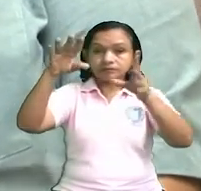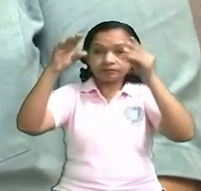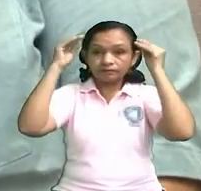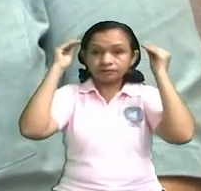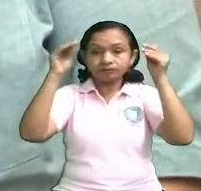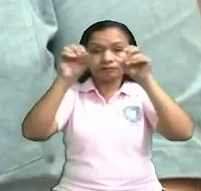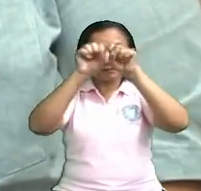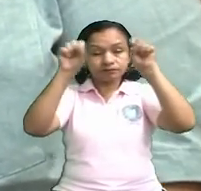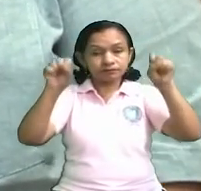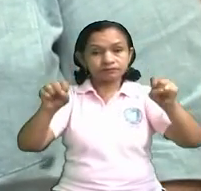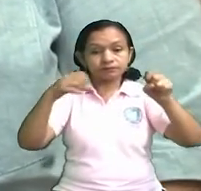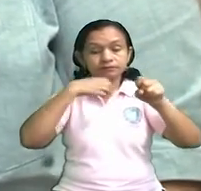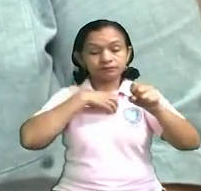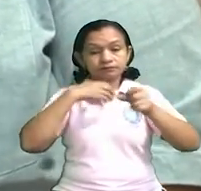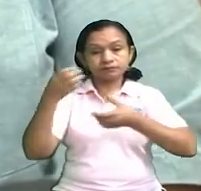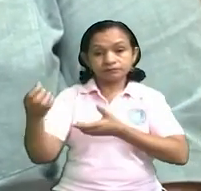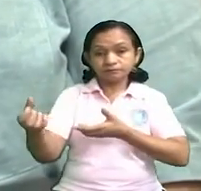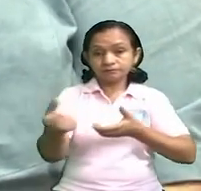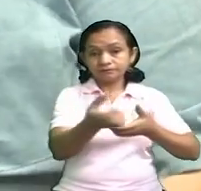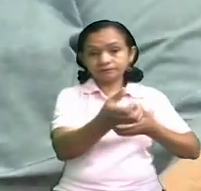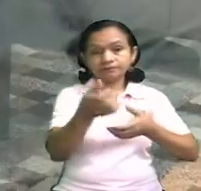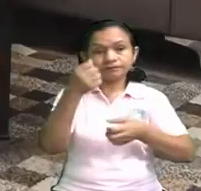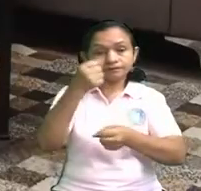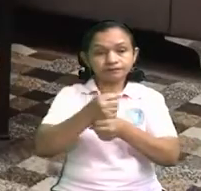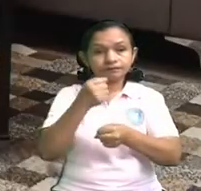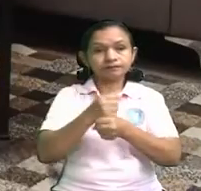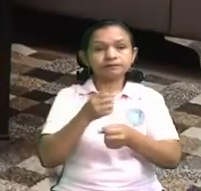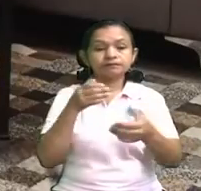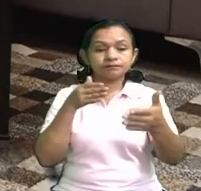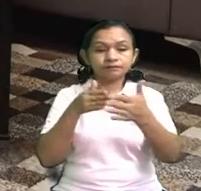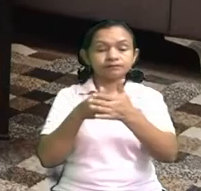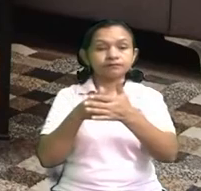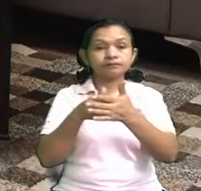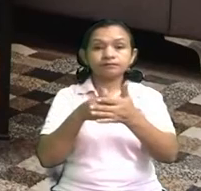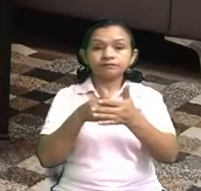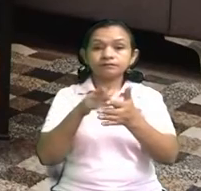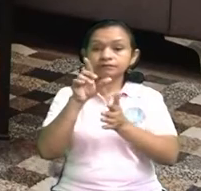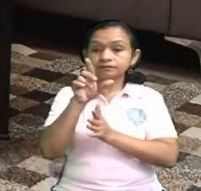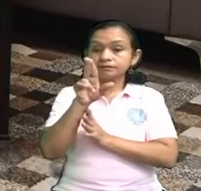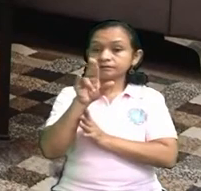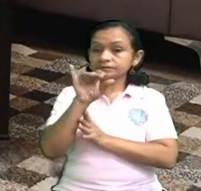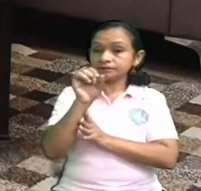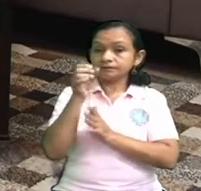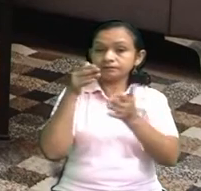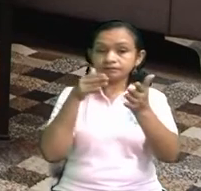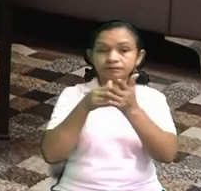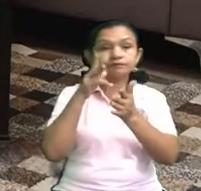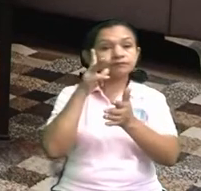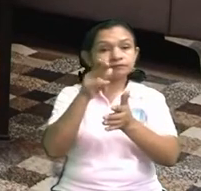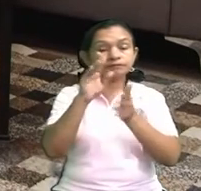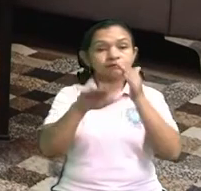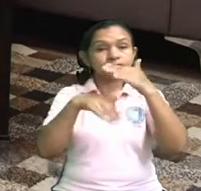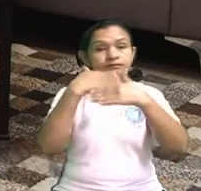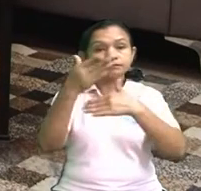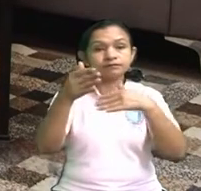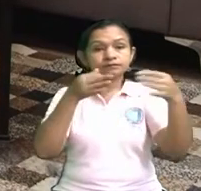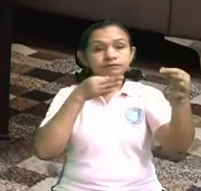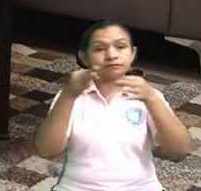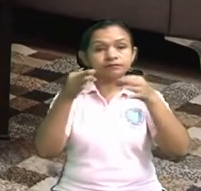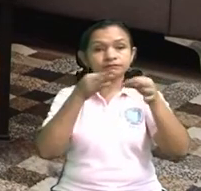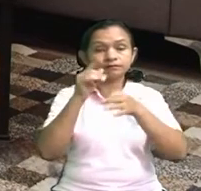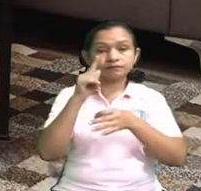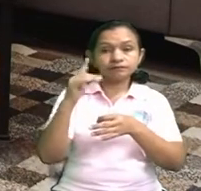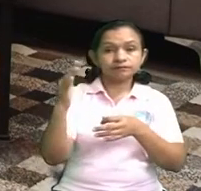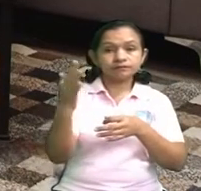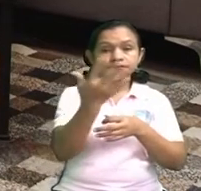las capacitaciones y las capacidades, cómo se vienen elevando. Compañero Luis, tenemos que hacer nuestra primera pausa, pero al volver quisiera que continuáramos hablando de